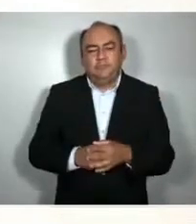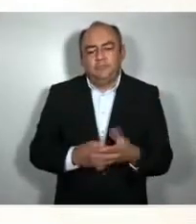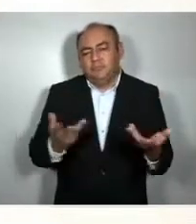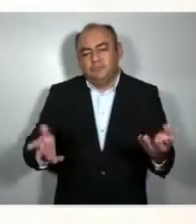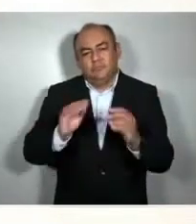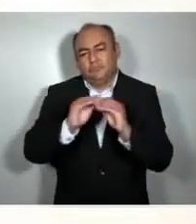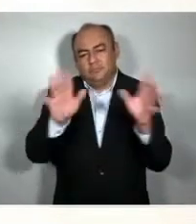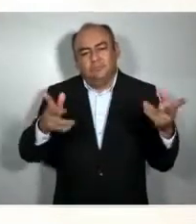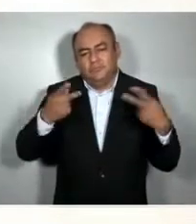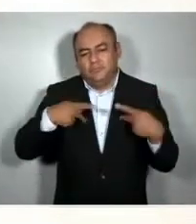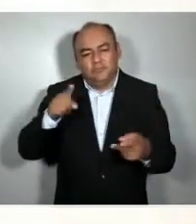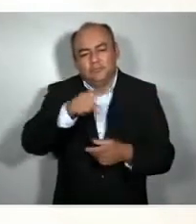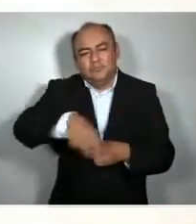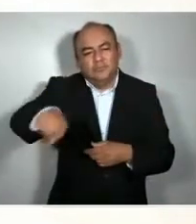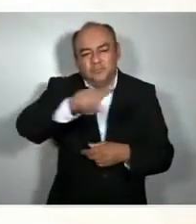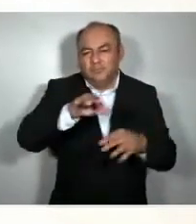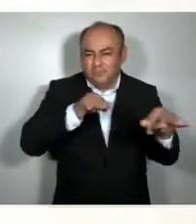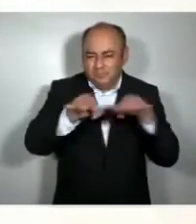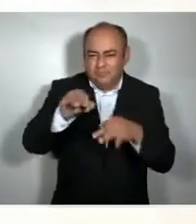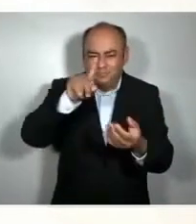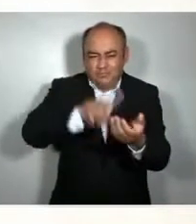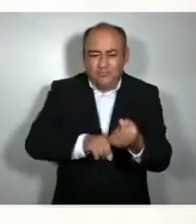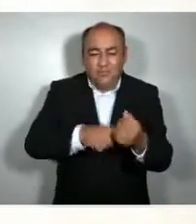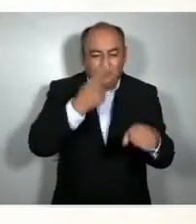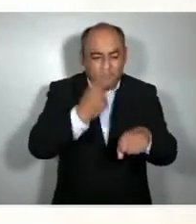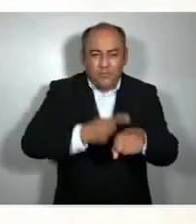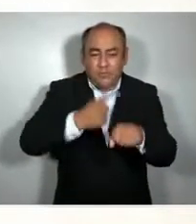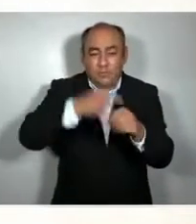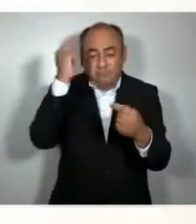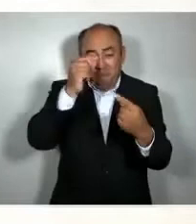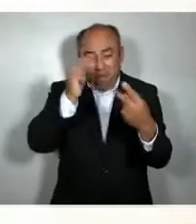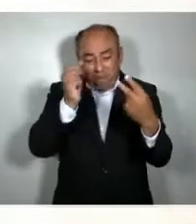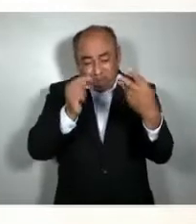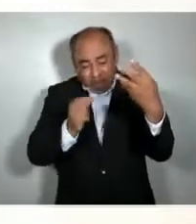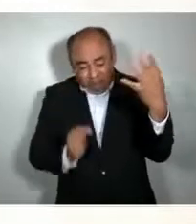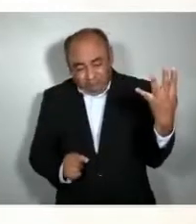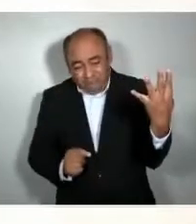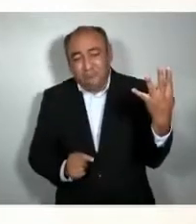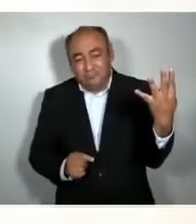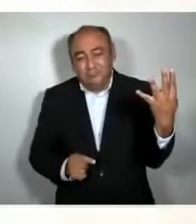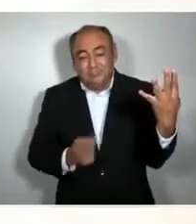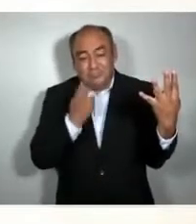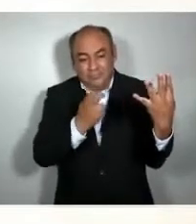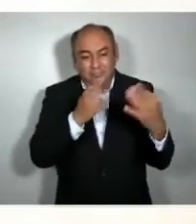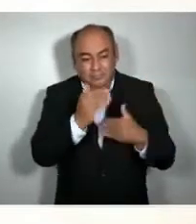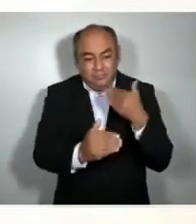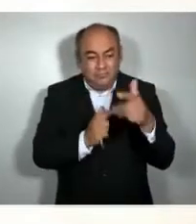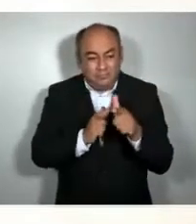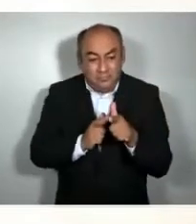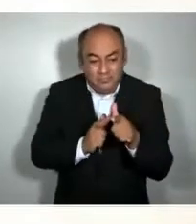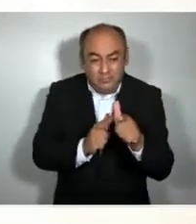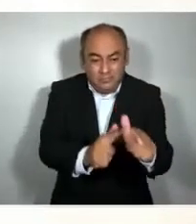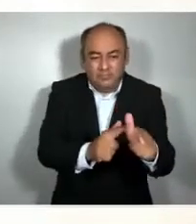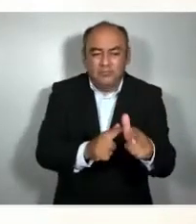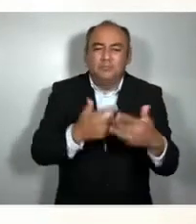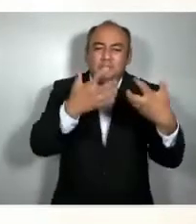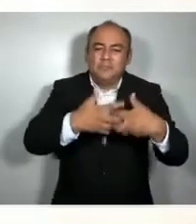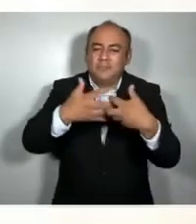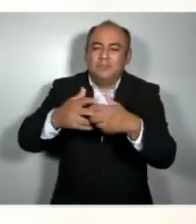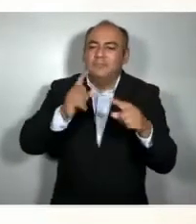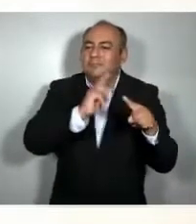las personas trabajadoras inciden directamente en el ambiente laboral y en la productividad de las